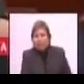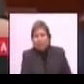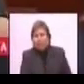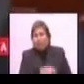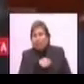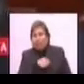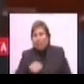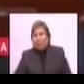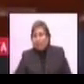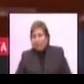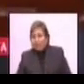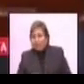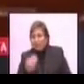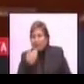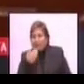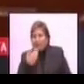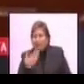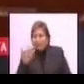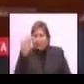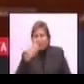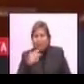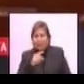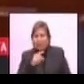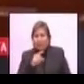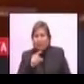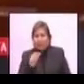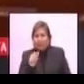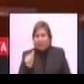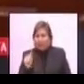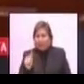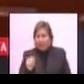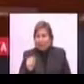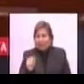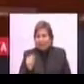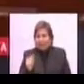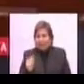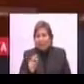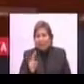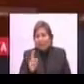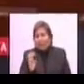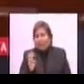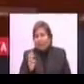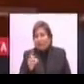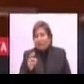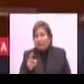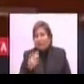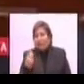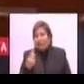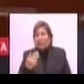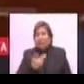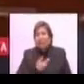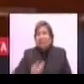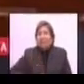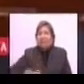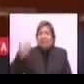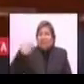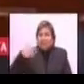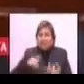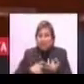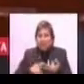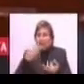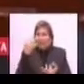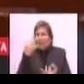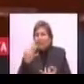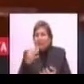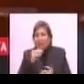ministros. A ver, el señor Saavedra, el único ministro censurado, que viene del gobierno anterior, tenía